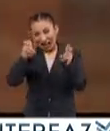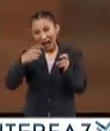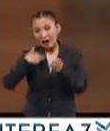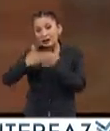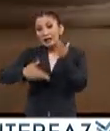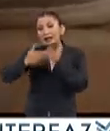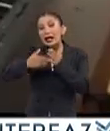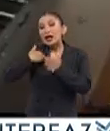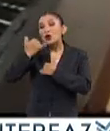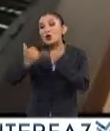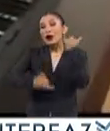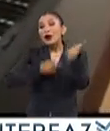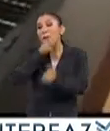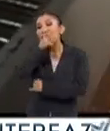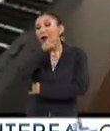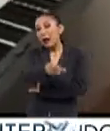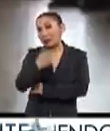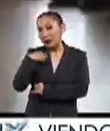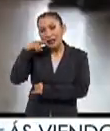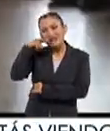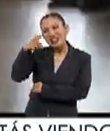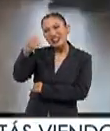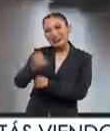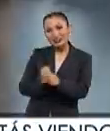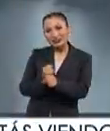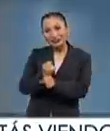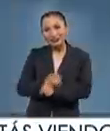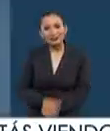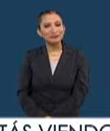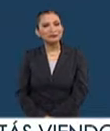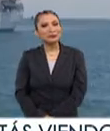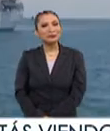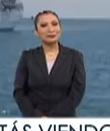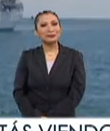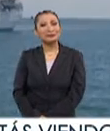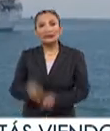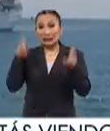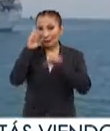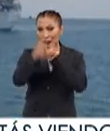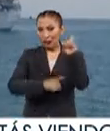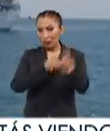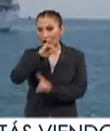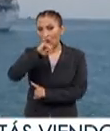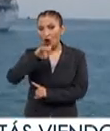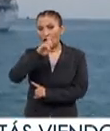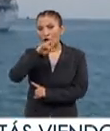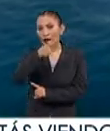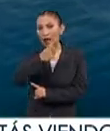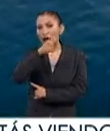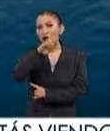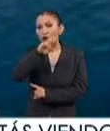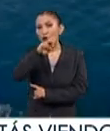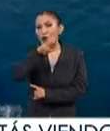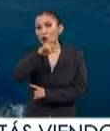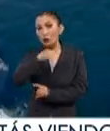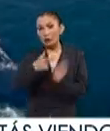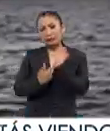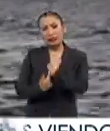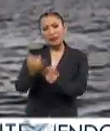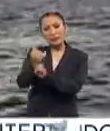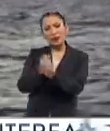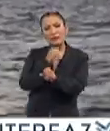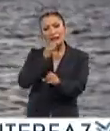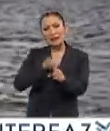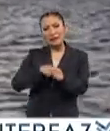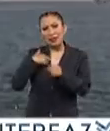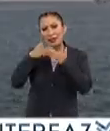taller Jugar con la Palabra. No te pierdas nuestra nota. Y en los deportes, Jorge Rubio nos presenta un reportaje sobre el